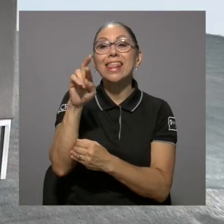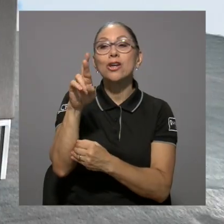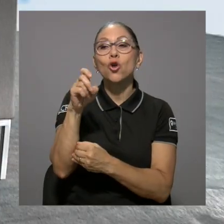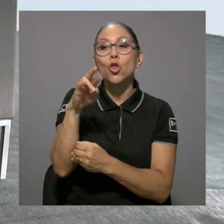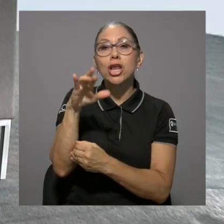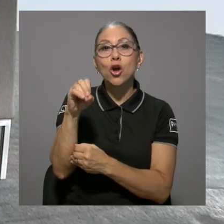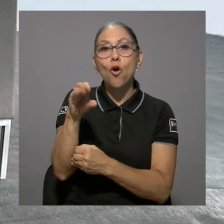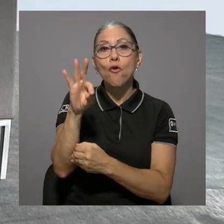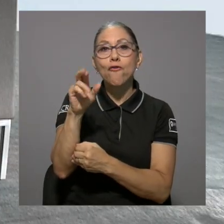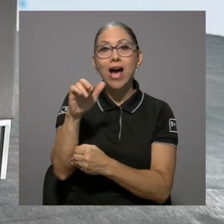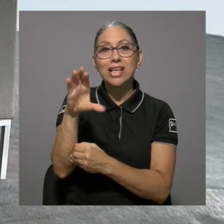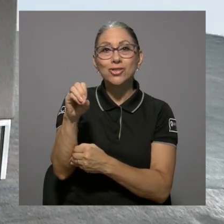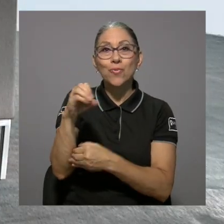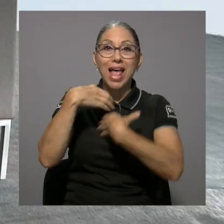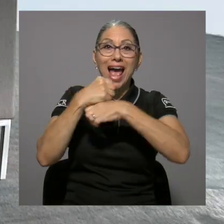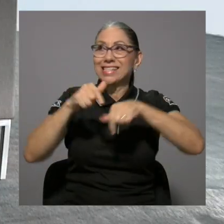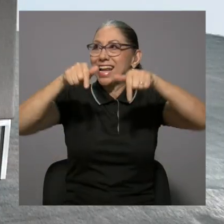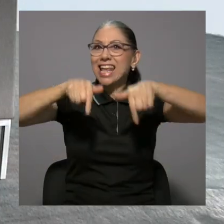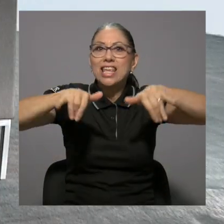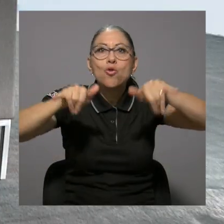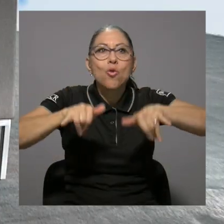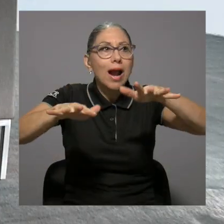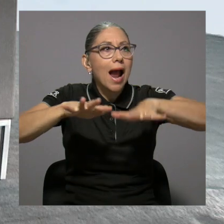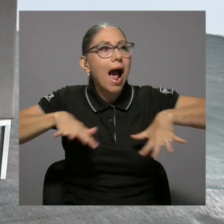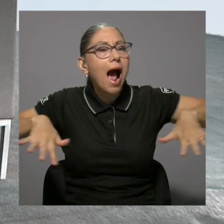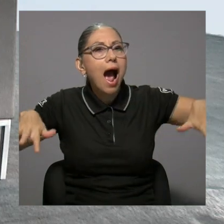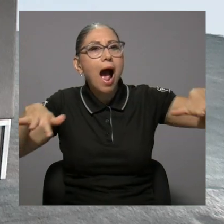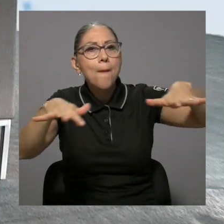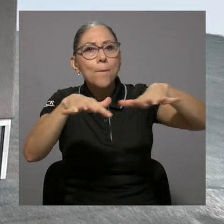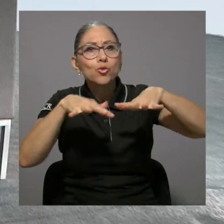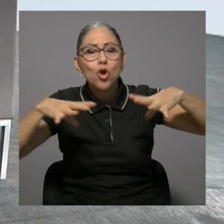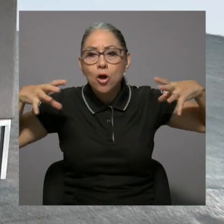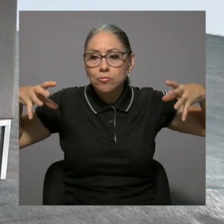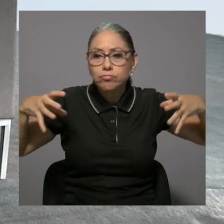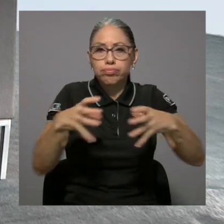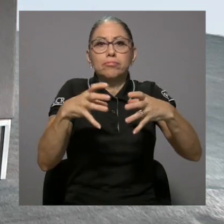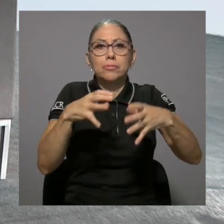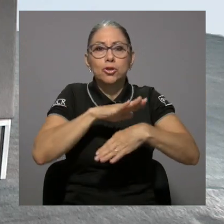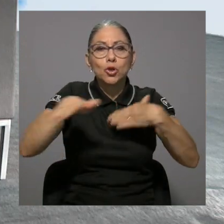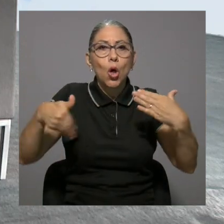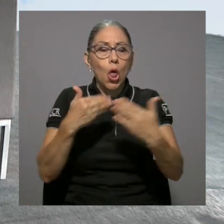hacer una universidad o un campus que integrara todos los conocimientos,